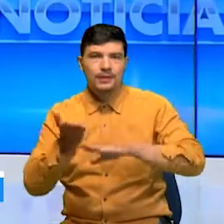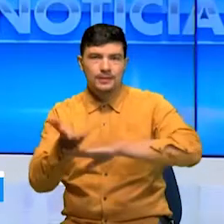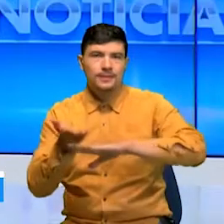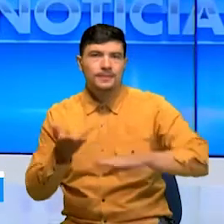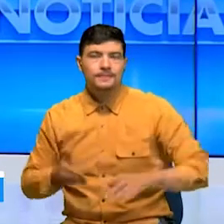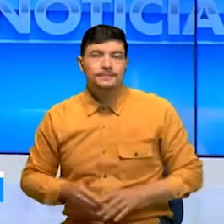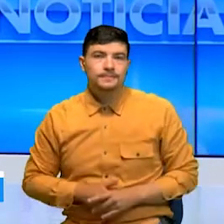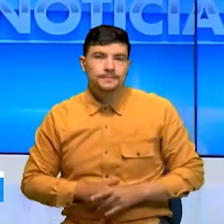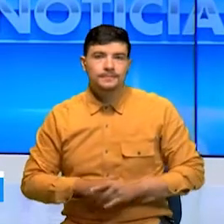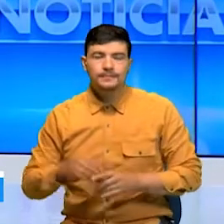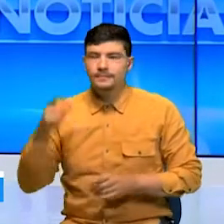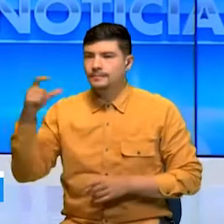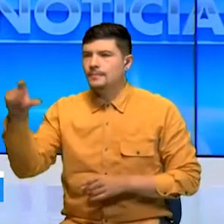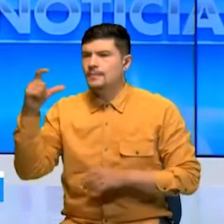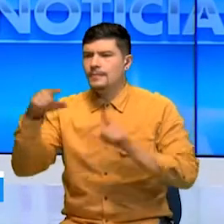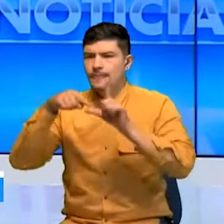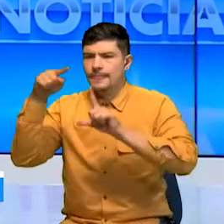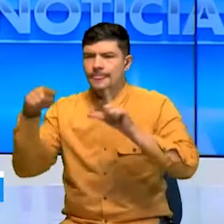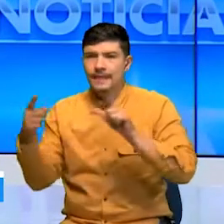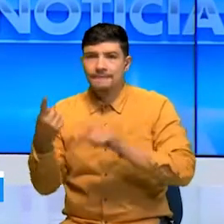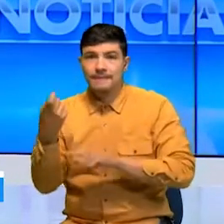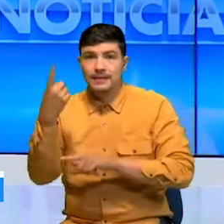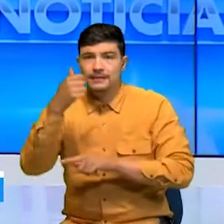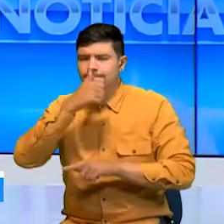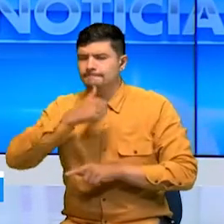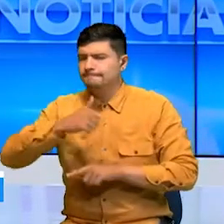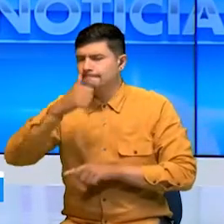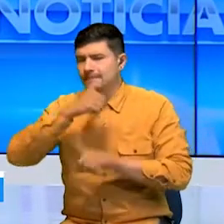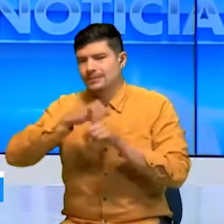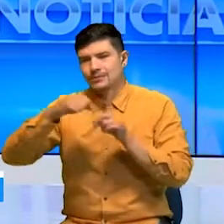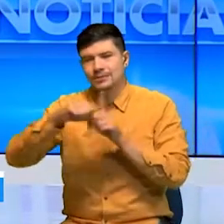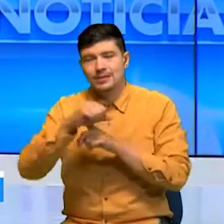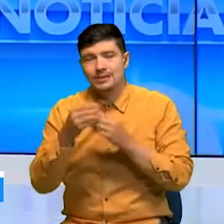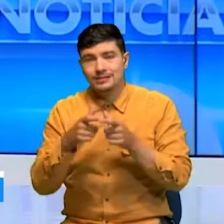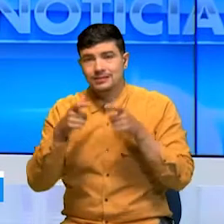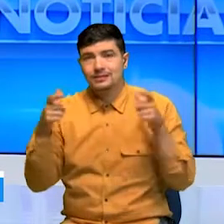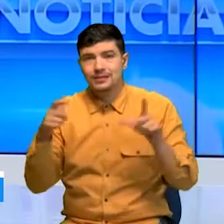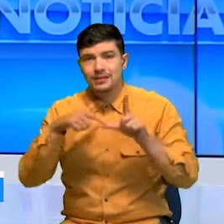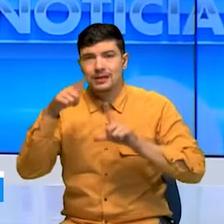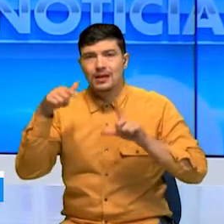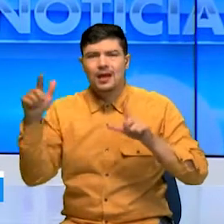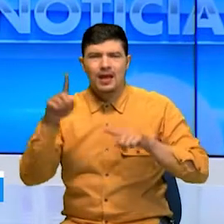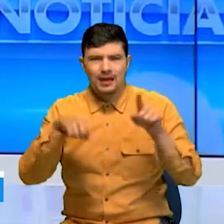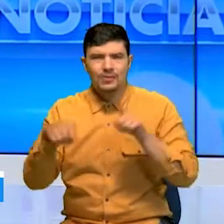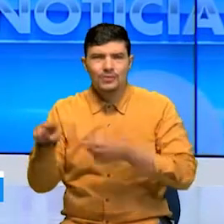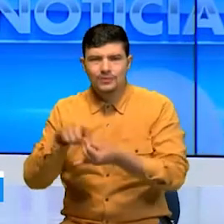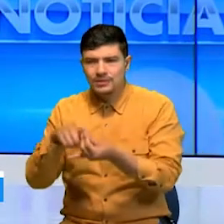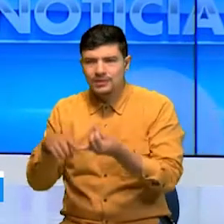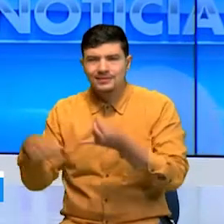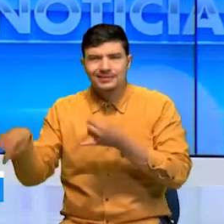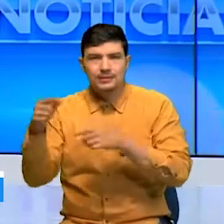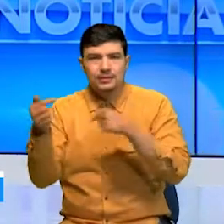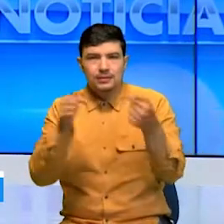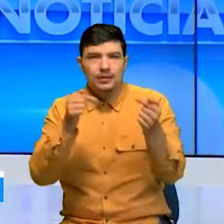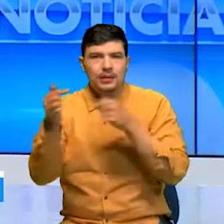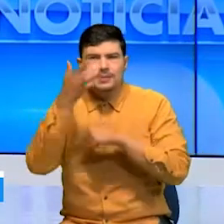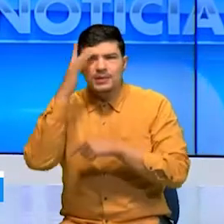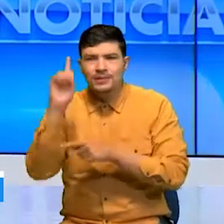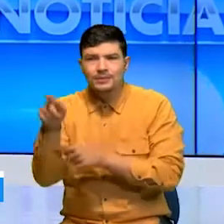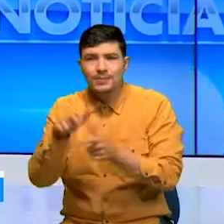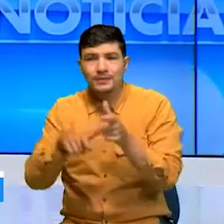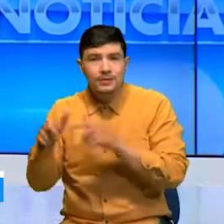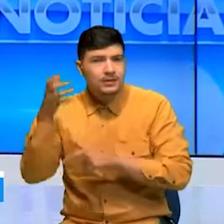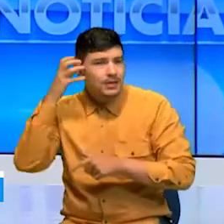y en cúcuta el índice de intolerancia social ha aumentado muchos de estos casos terminan en riñas tan sólo por vecinos ruidosos